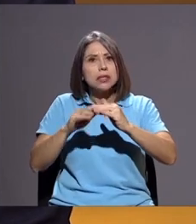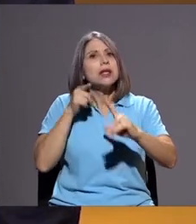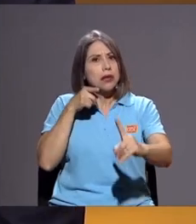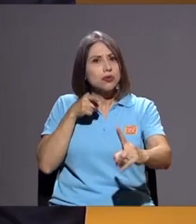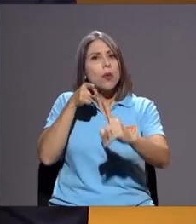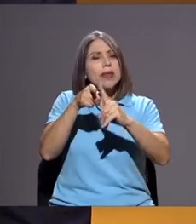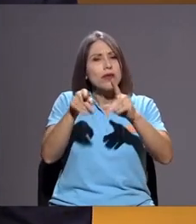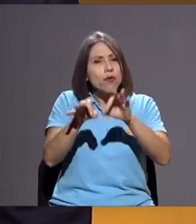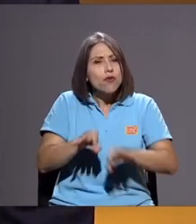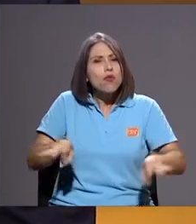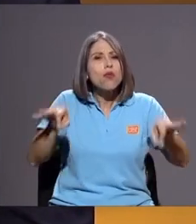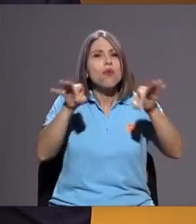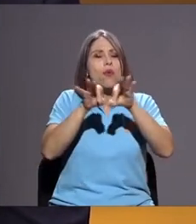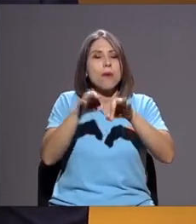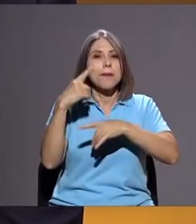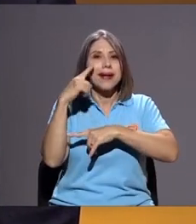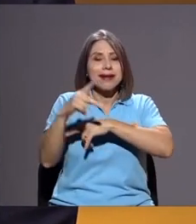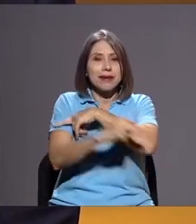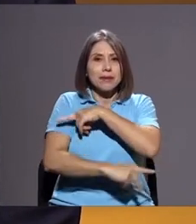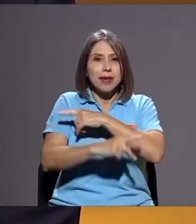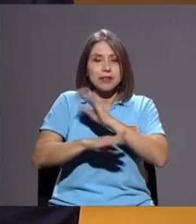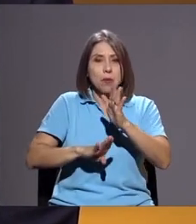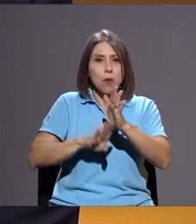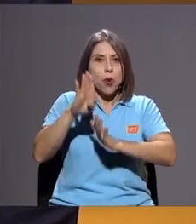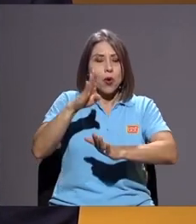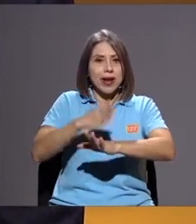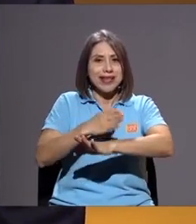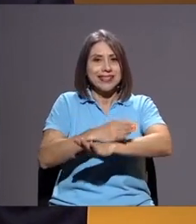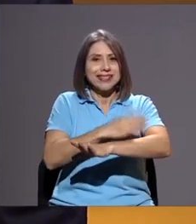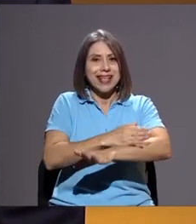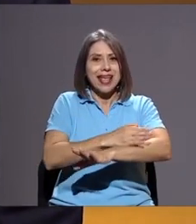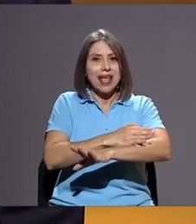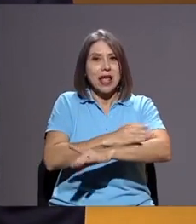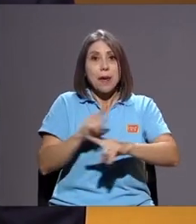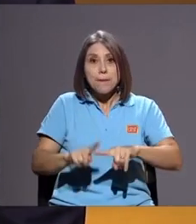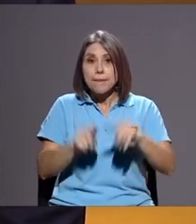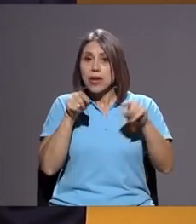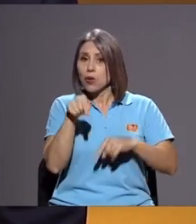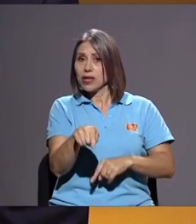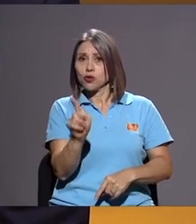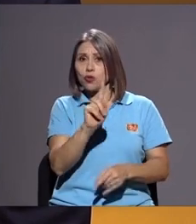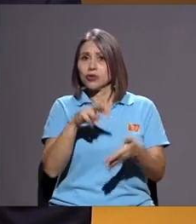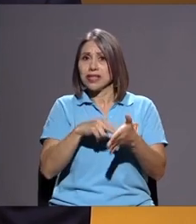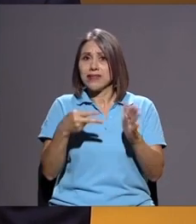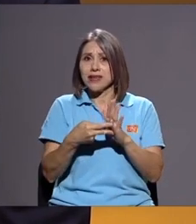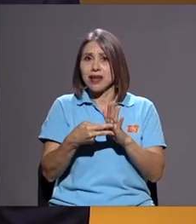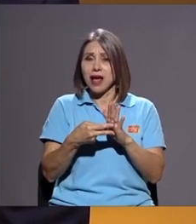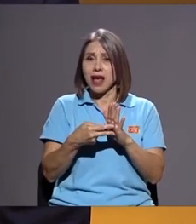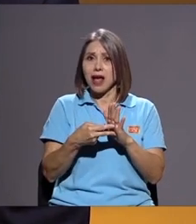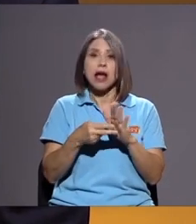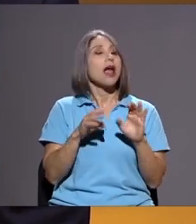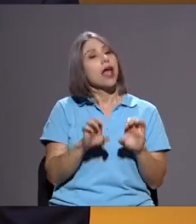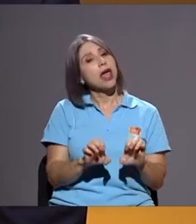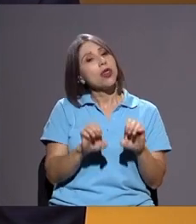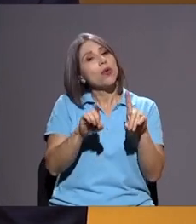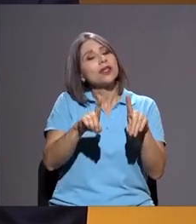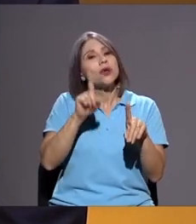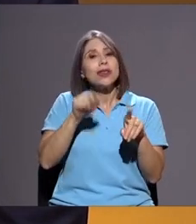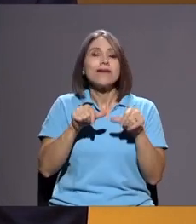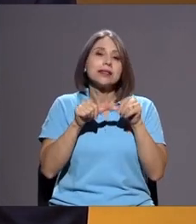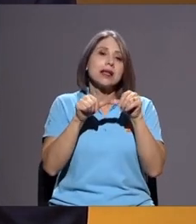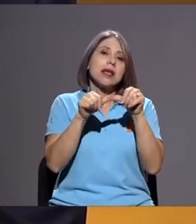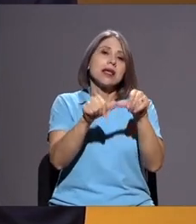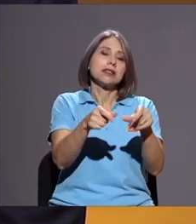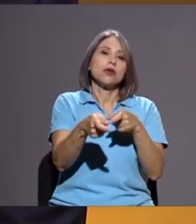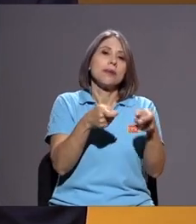para hacer que el país progrese pero eso no significa que la educación tiene que seguir siendo administrada en la forma que hemos